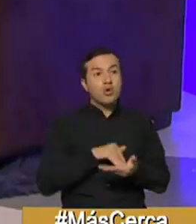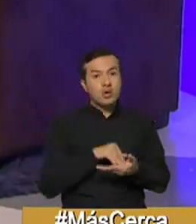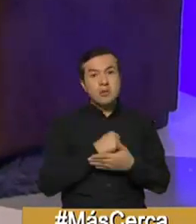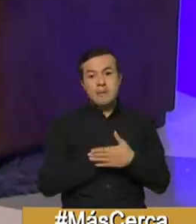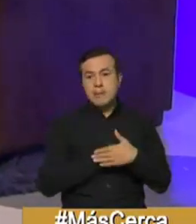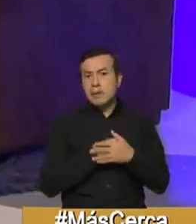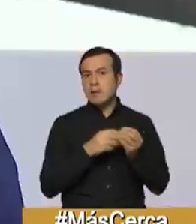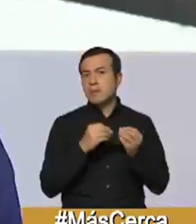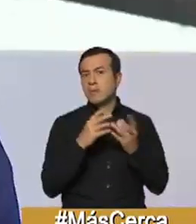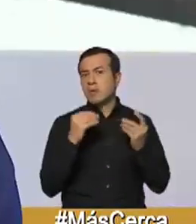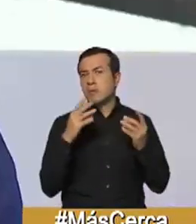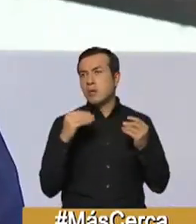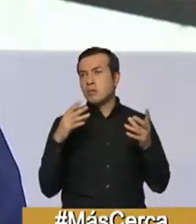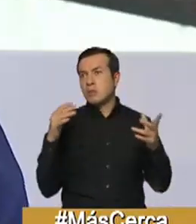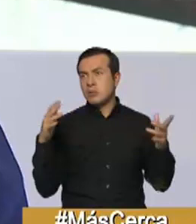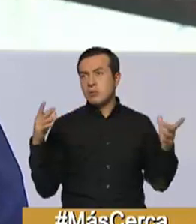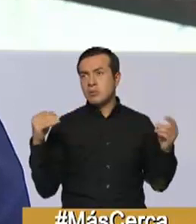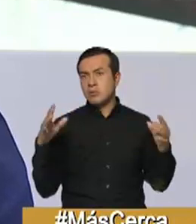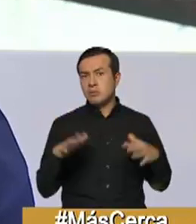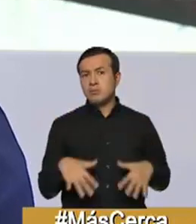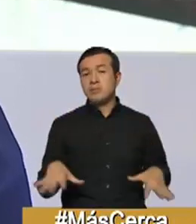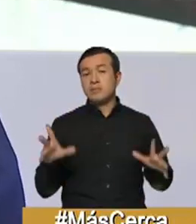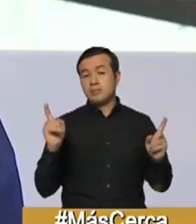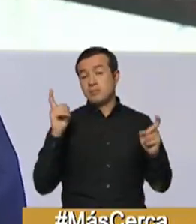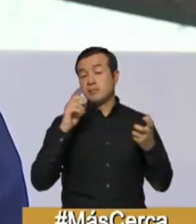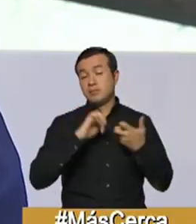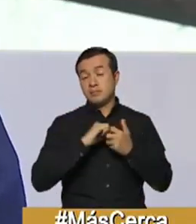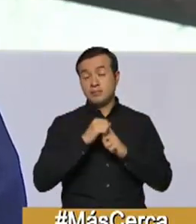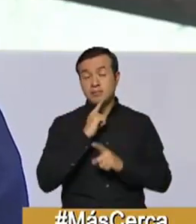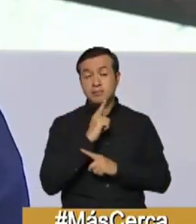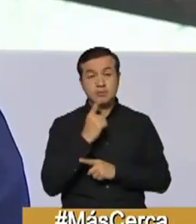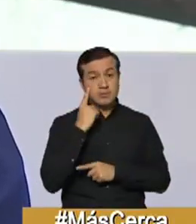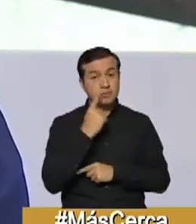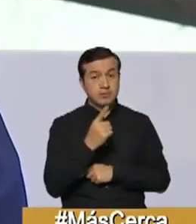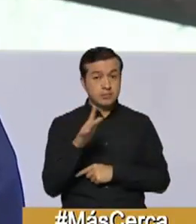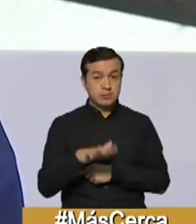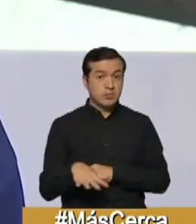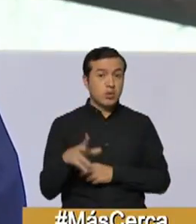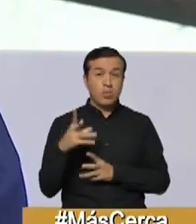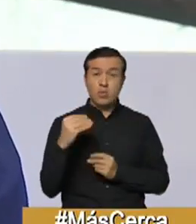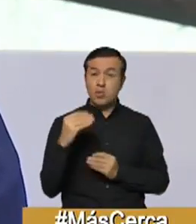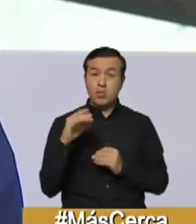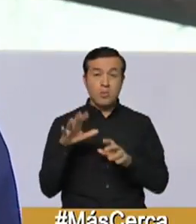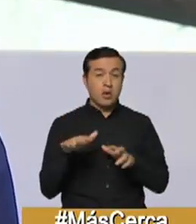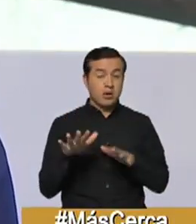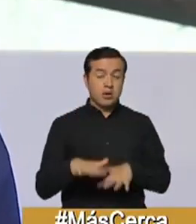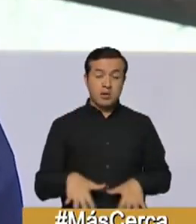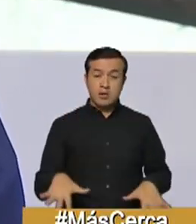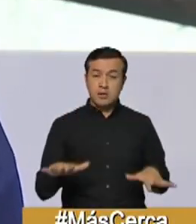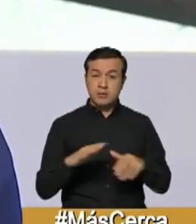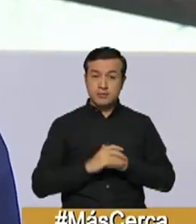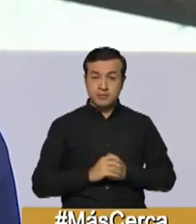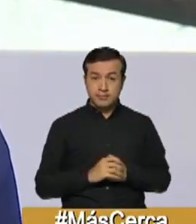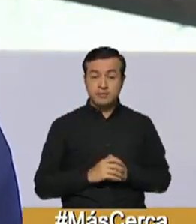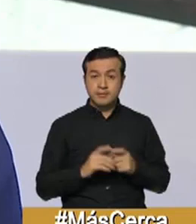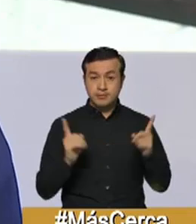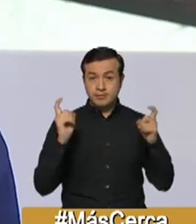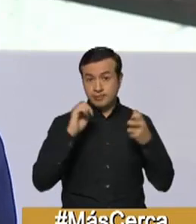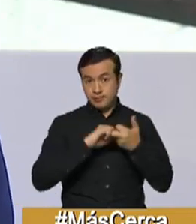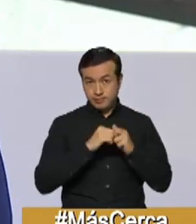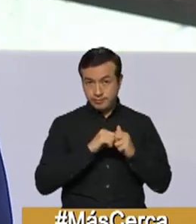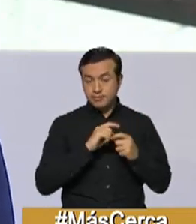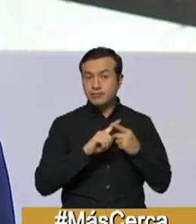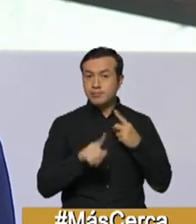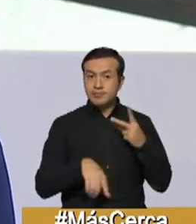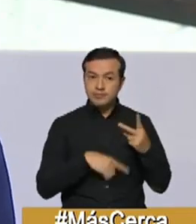duplicar, solo para extendernos un poquito en la situación de la reproducción canina en este caso. Lo otro,